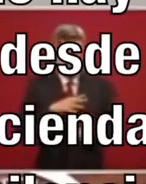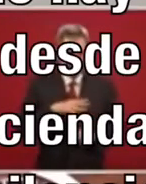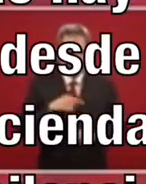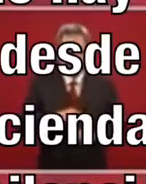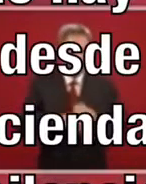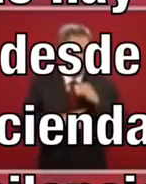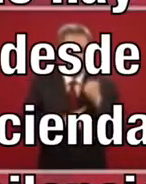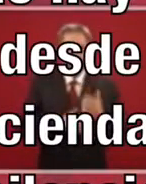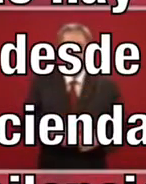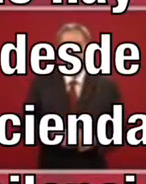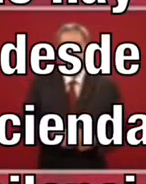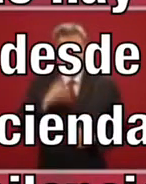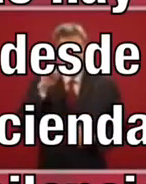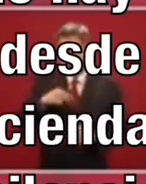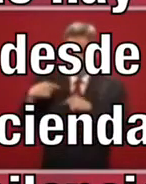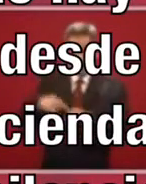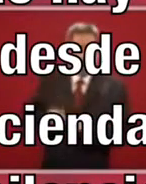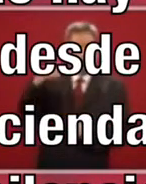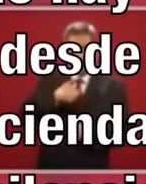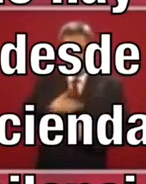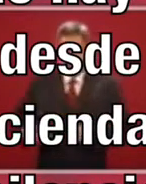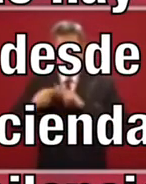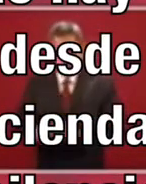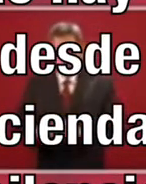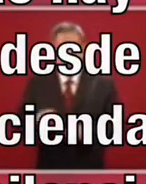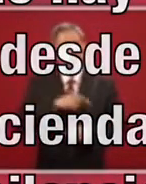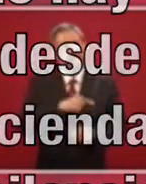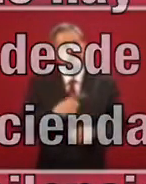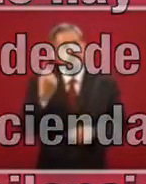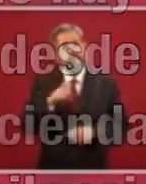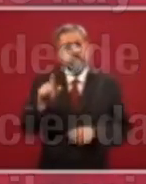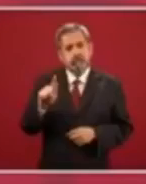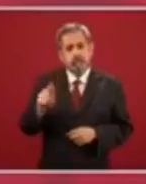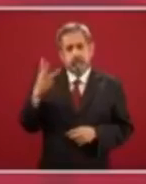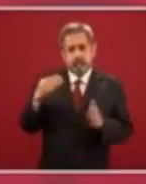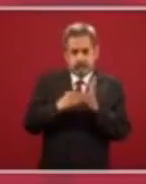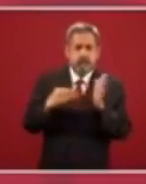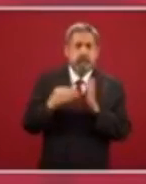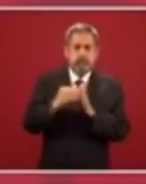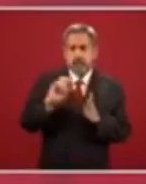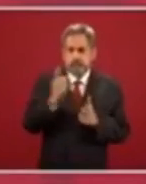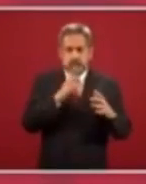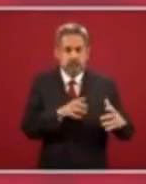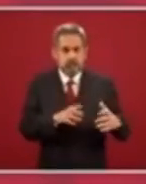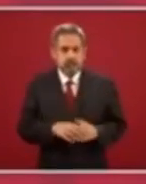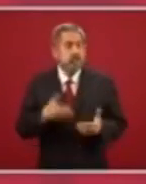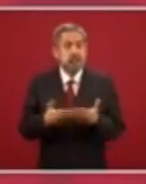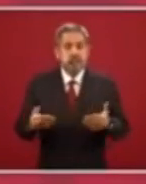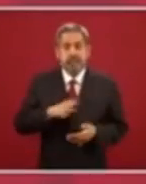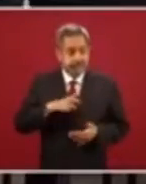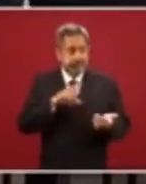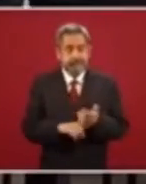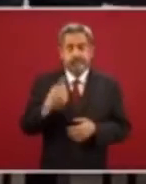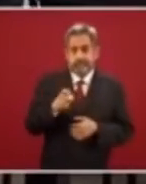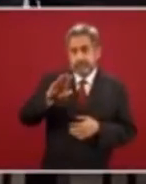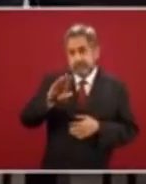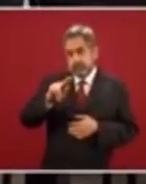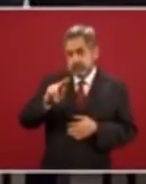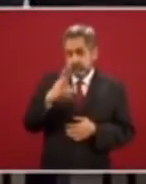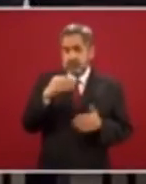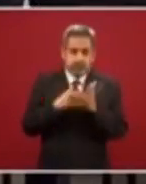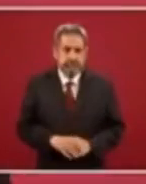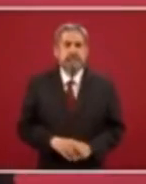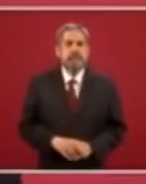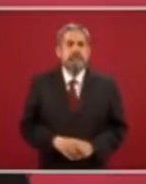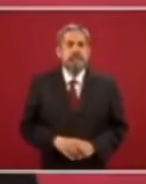Para ser exactos, cuando llegamos al gobierno eran 173 mil millones de dólares y ahora son 184 mil